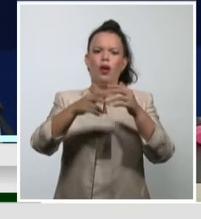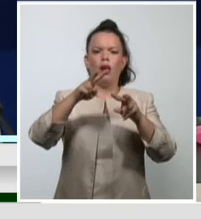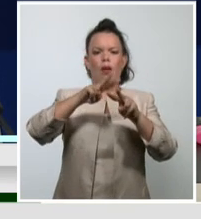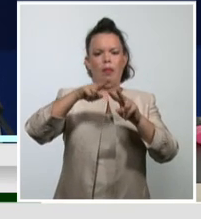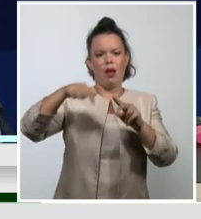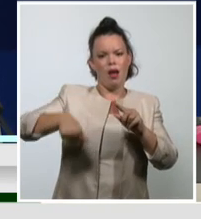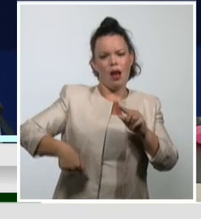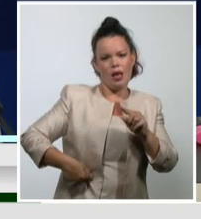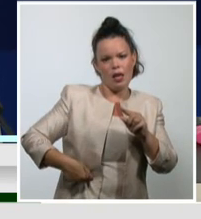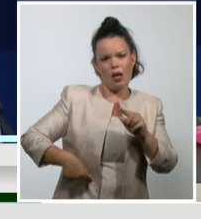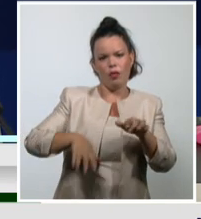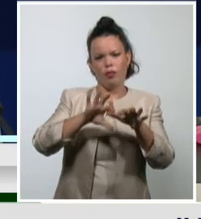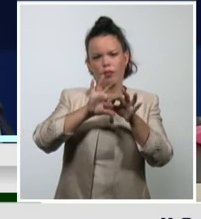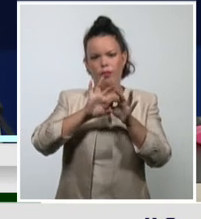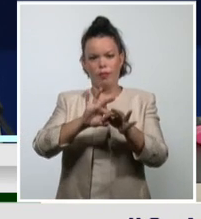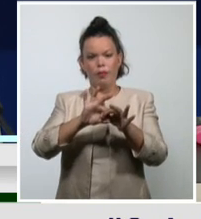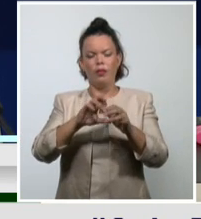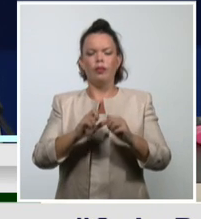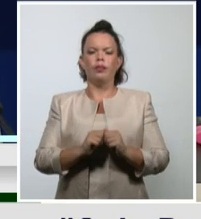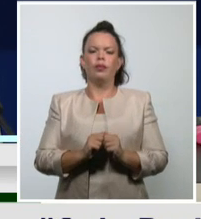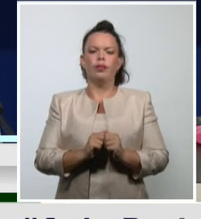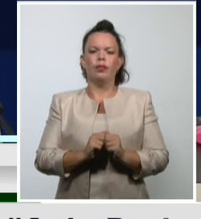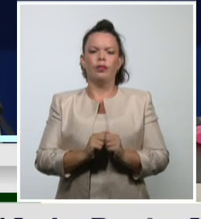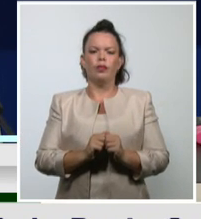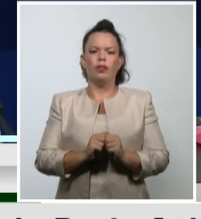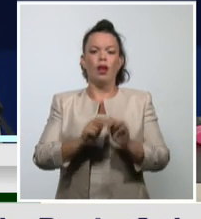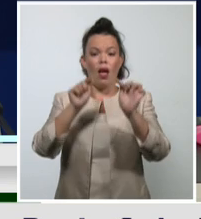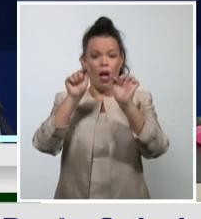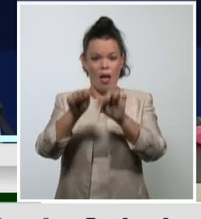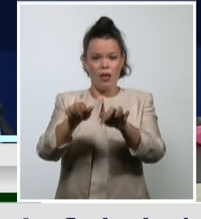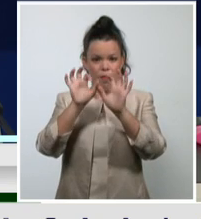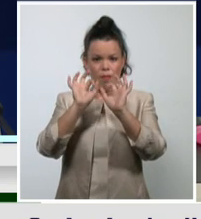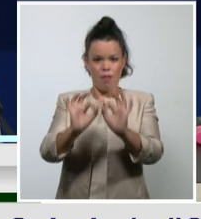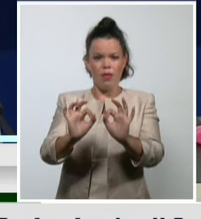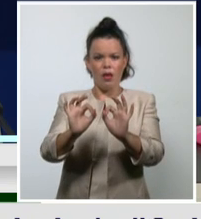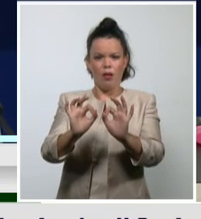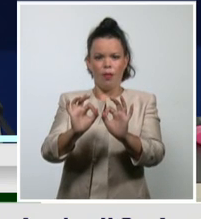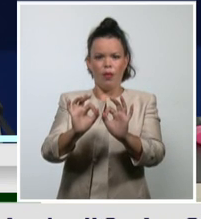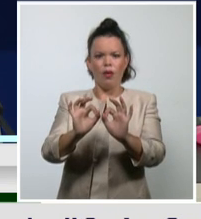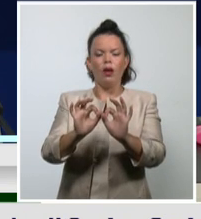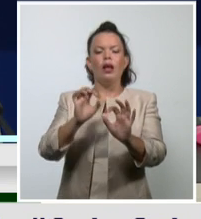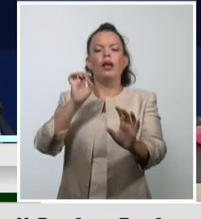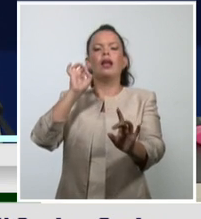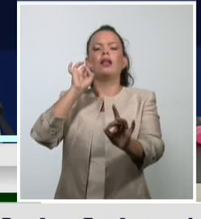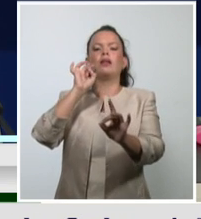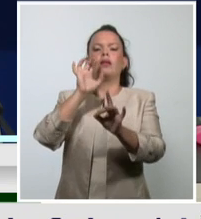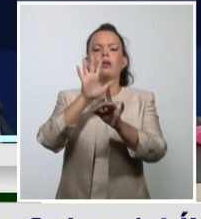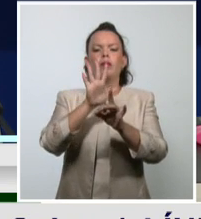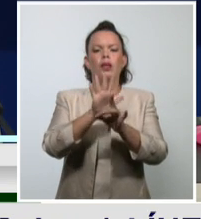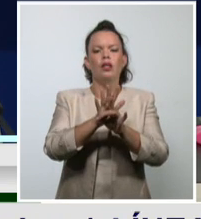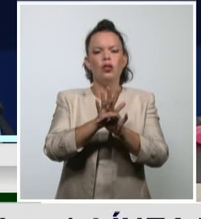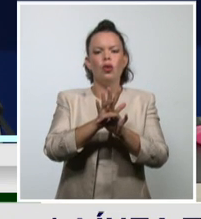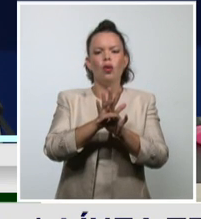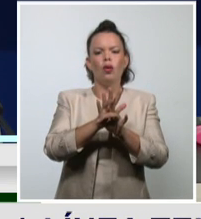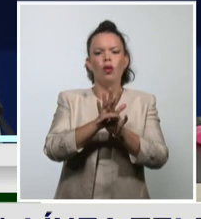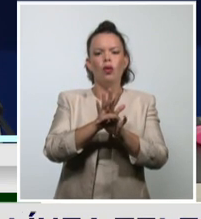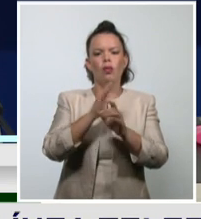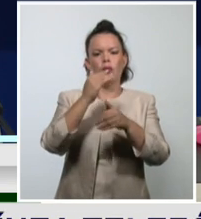descompensada. Incluso estando ingresado, llegó a tener un cuadro de